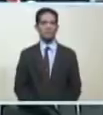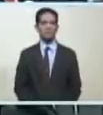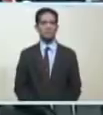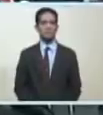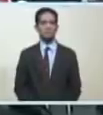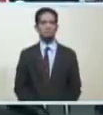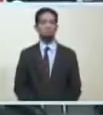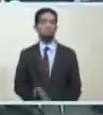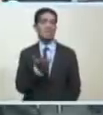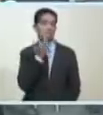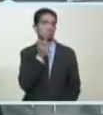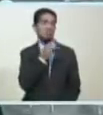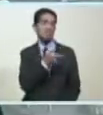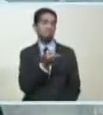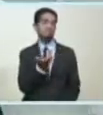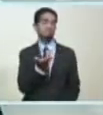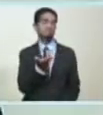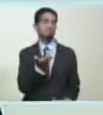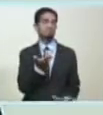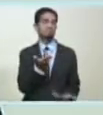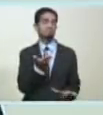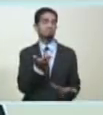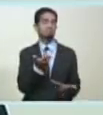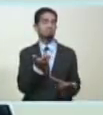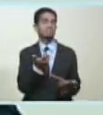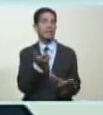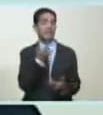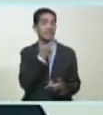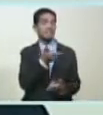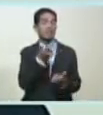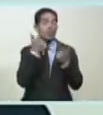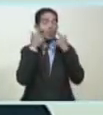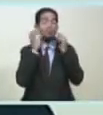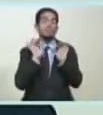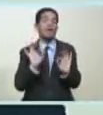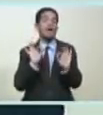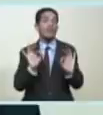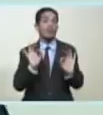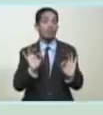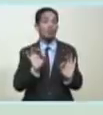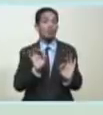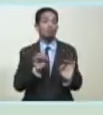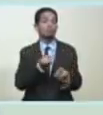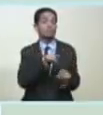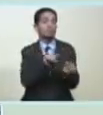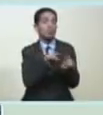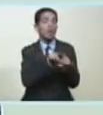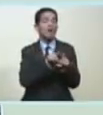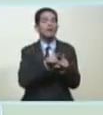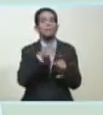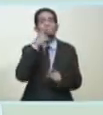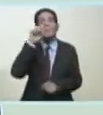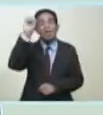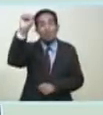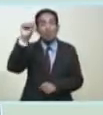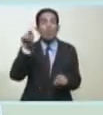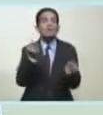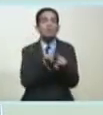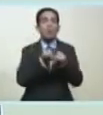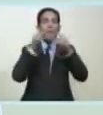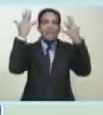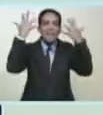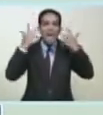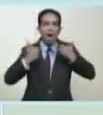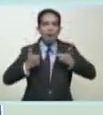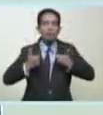Quizás se cuidó por eso. Le dijeron, cuidado, ese es un león hambriento. Maduro es un león hambriento, ¿no?